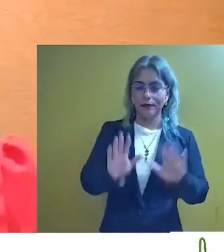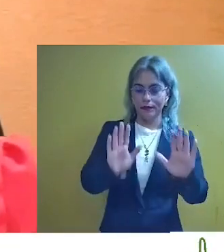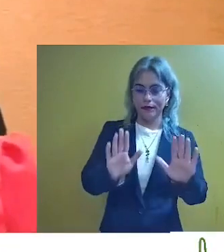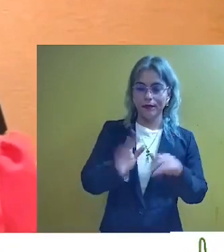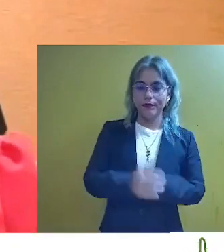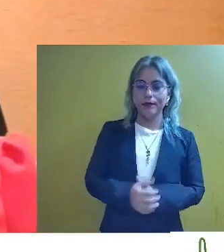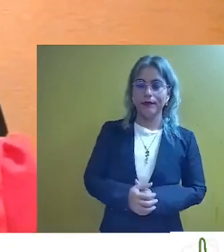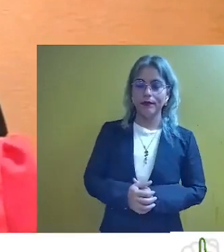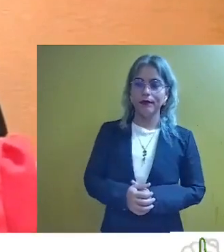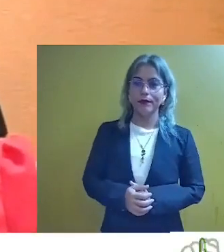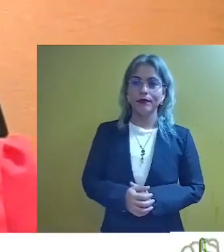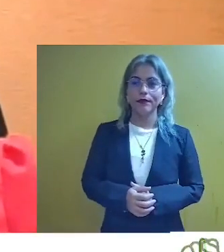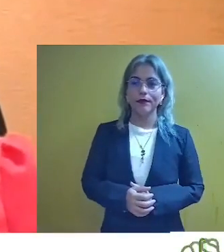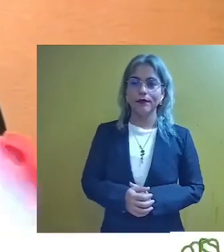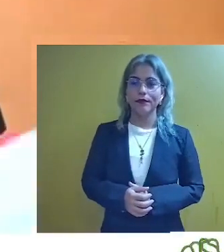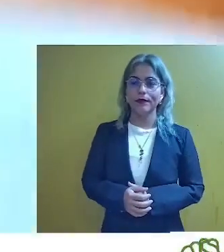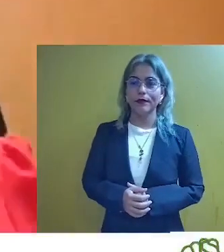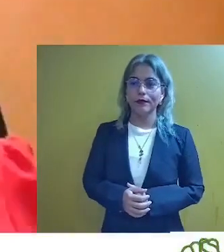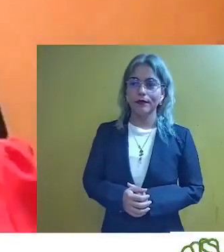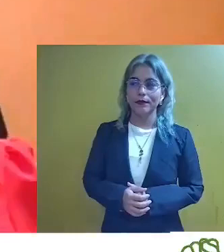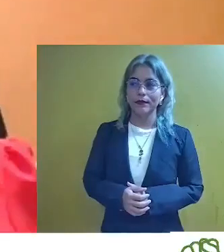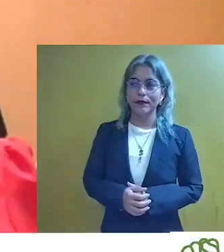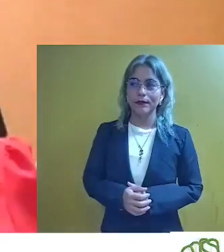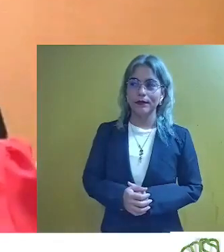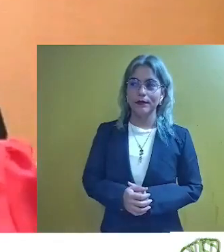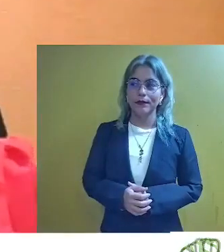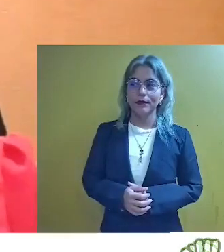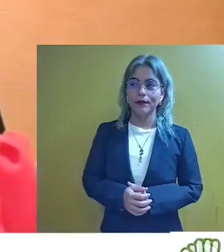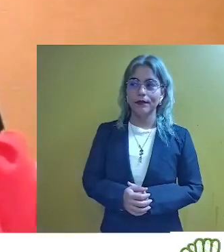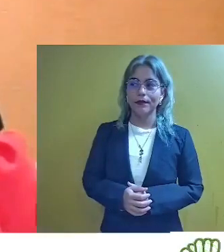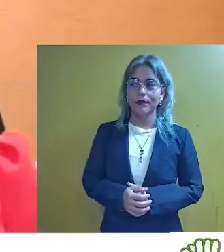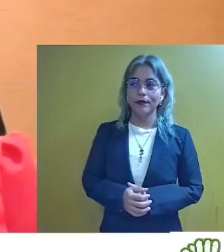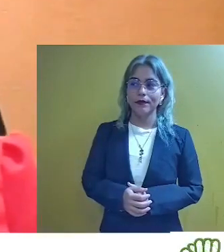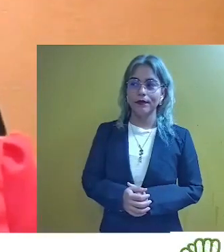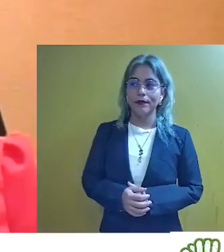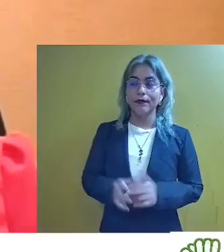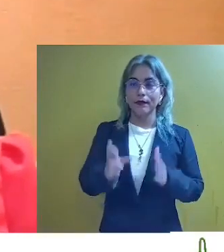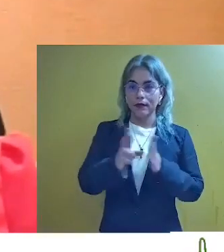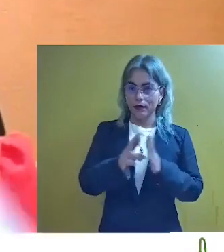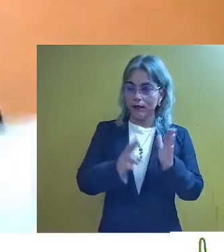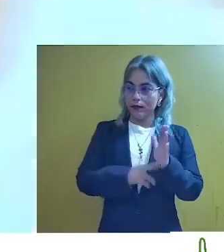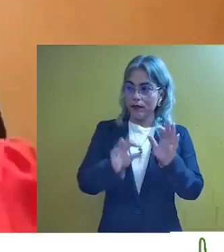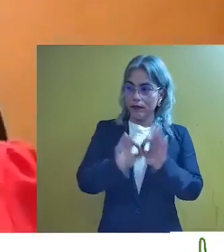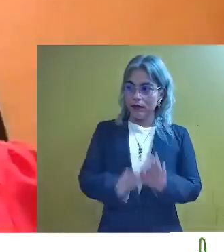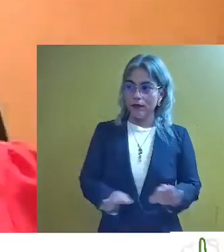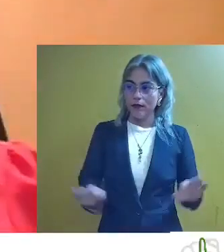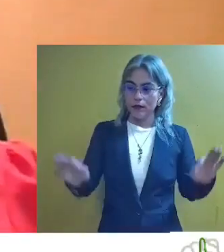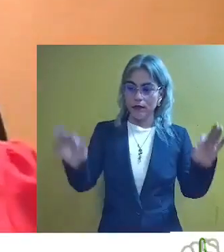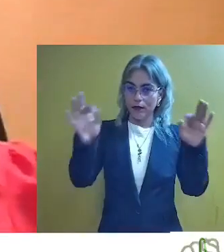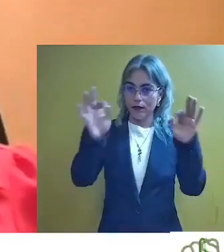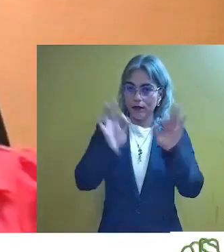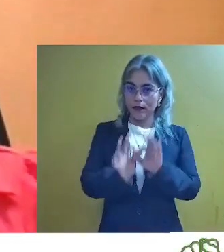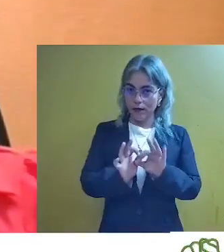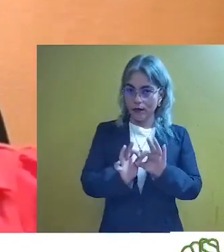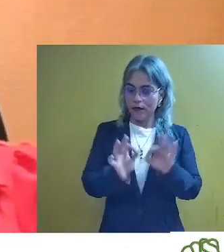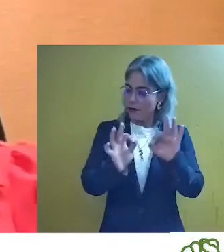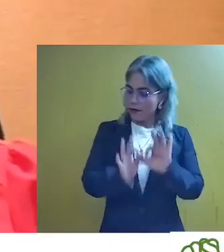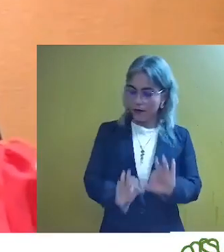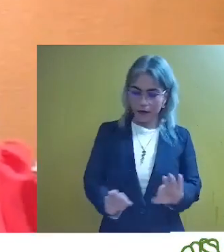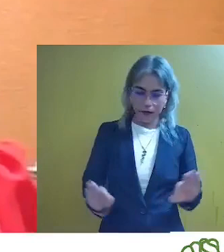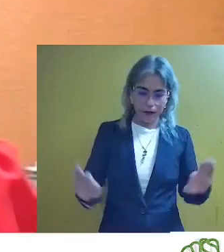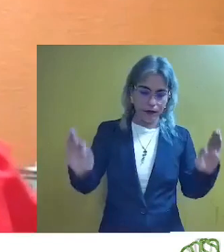uno de los requisitos fundamentales para que exista una